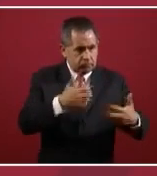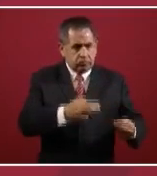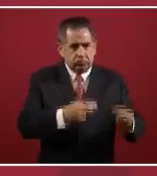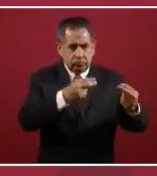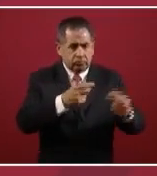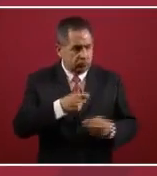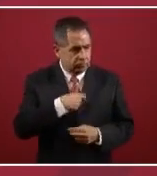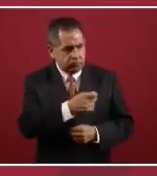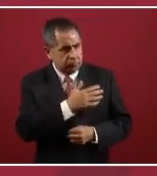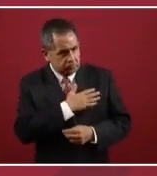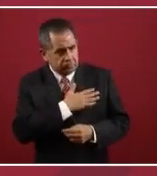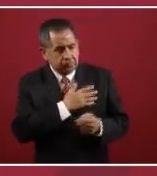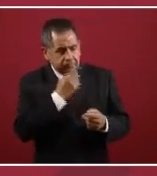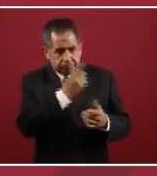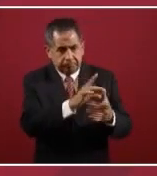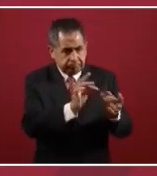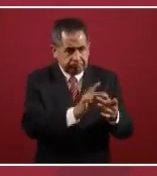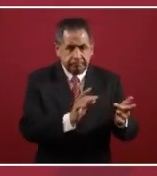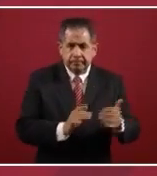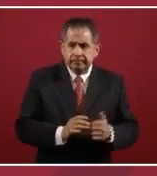digo que